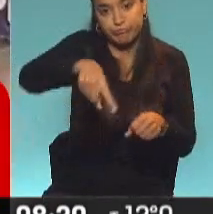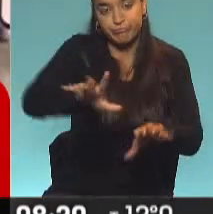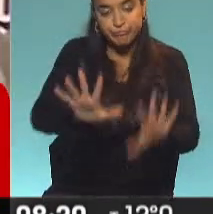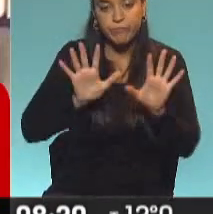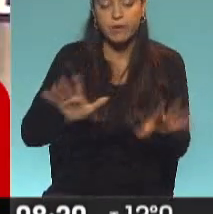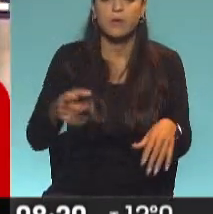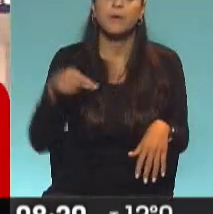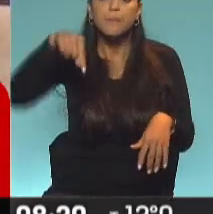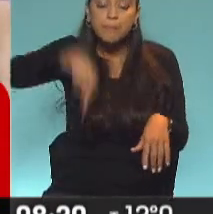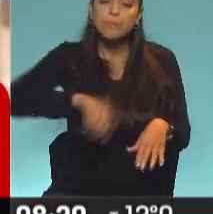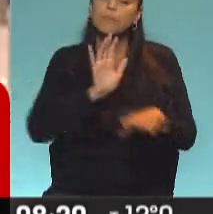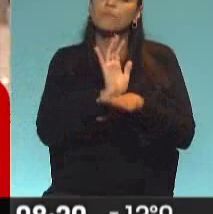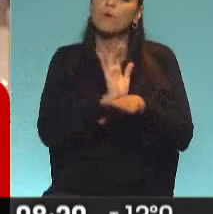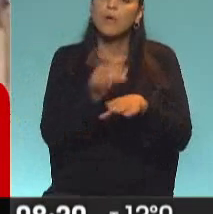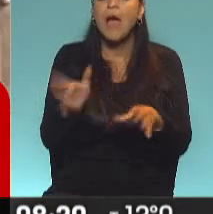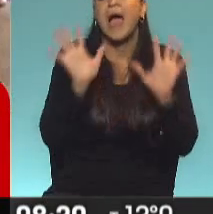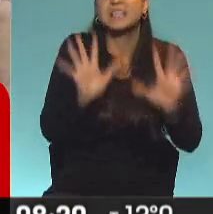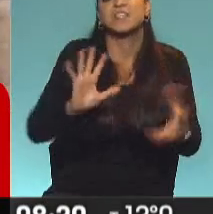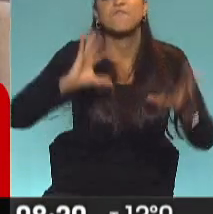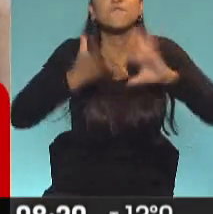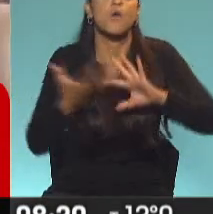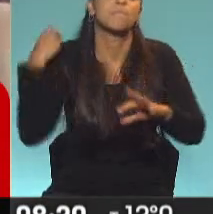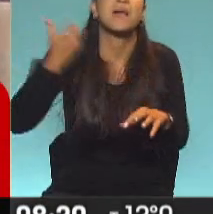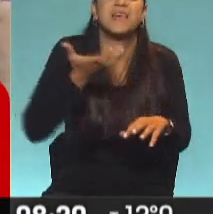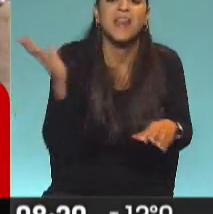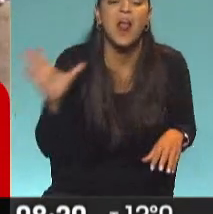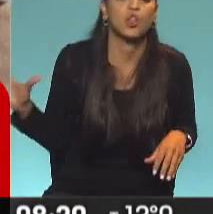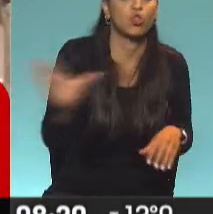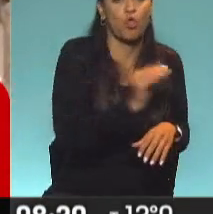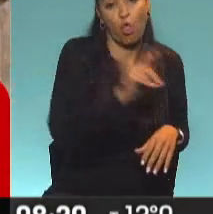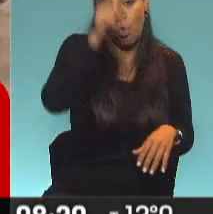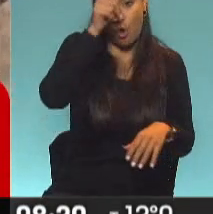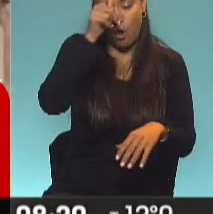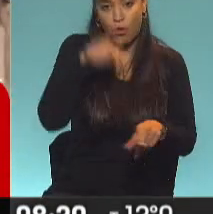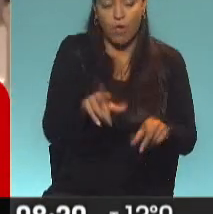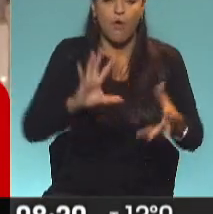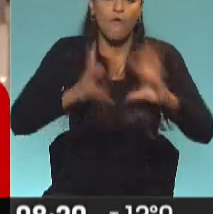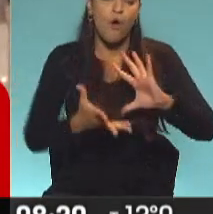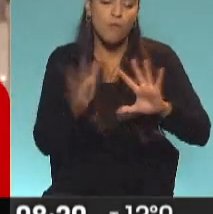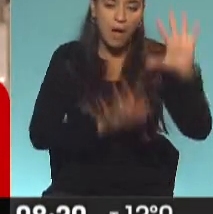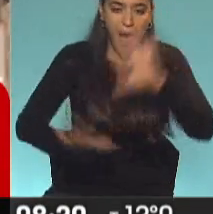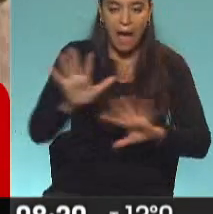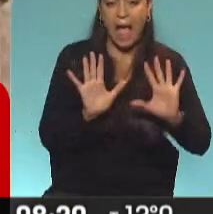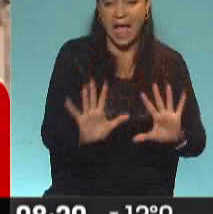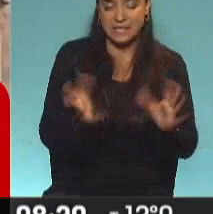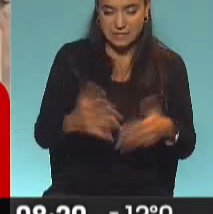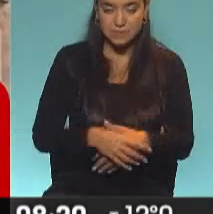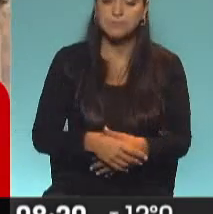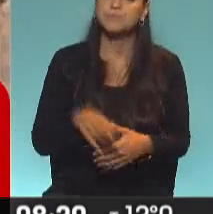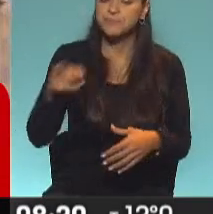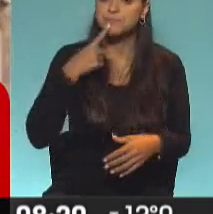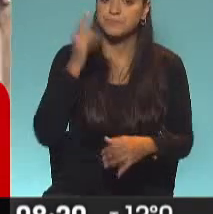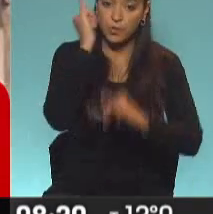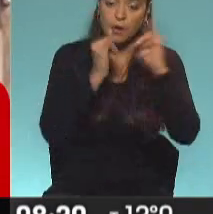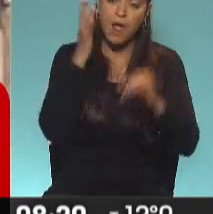esta es la usanza en general que toman todas las fuerzas de seguridad en operativos de este tipo. No es un dato menor el que